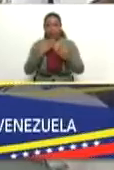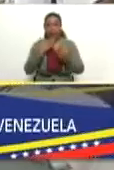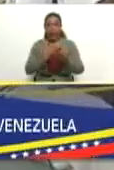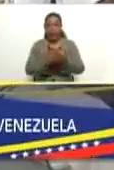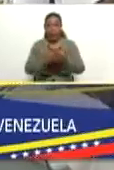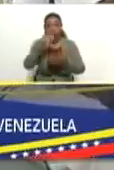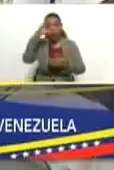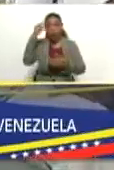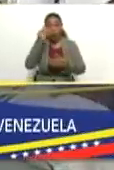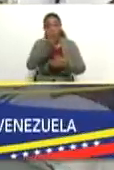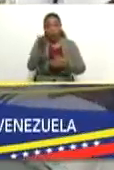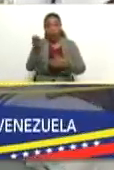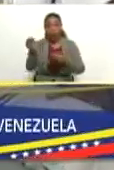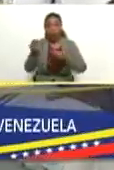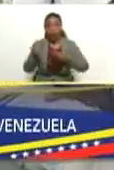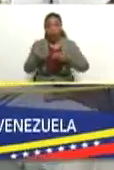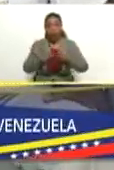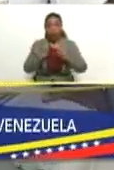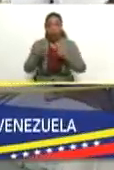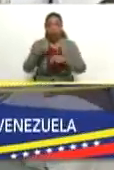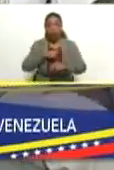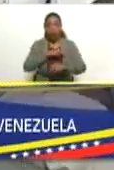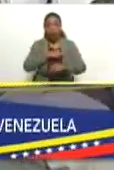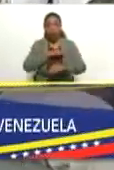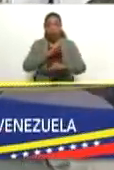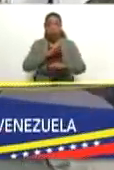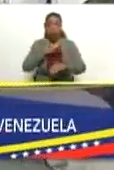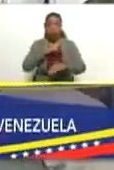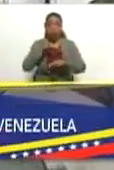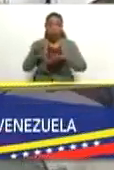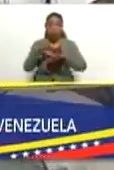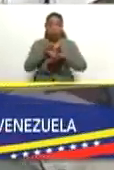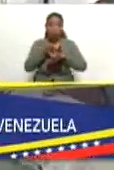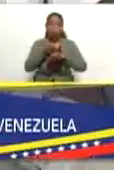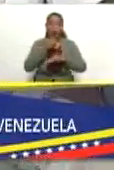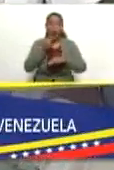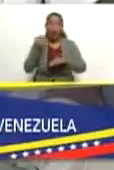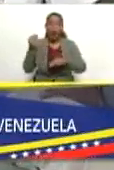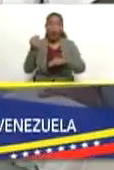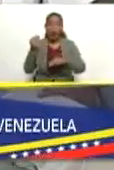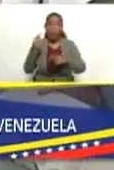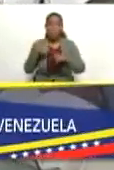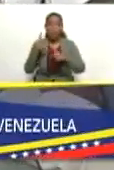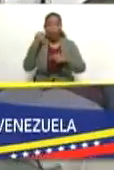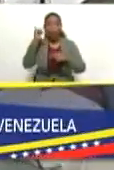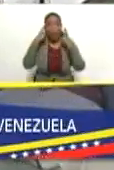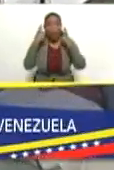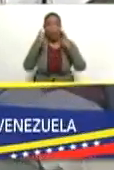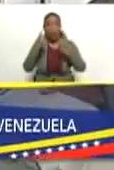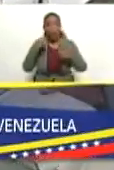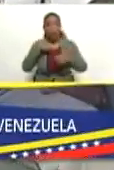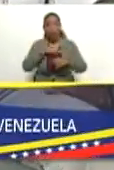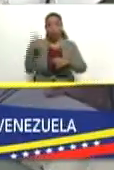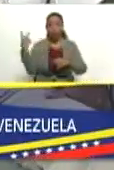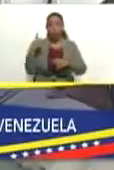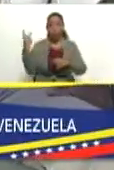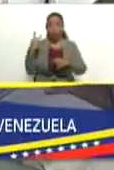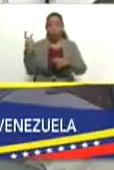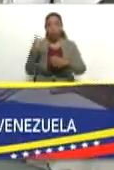por brindarnos esta oportunidad aquí. Somos un matrimonio joven, pero preparado. Preparado y gracias a esta